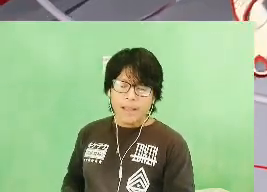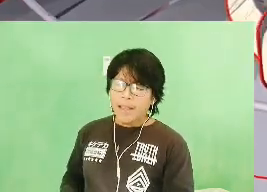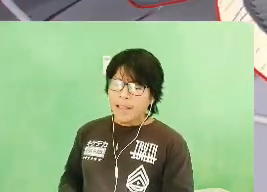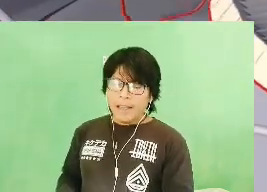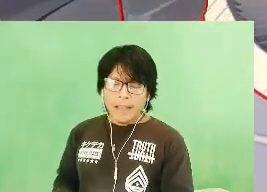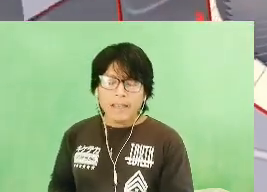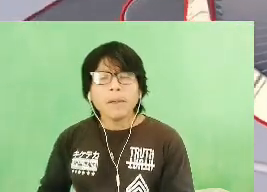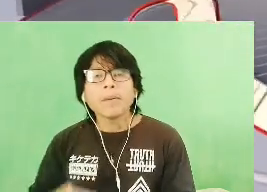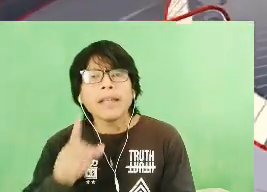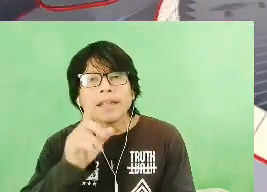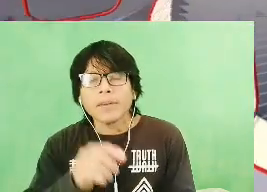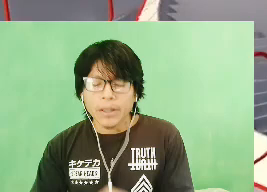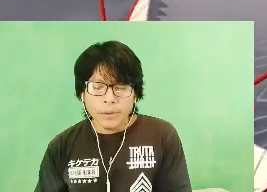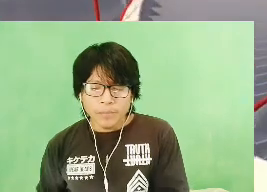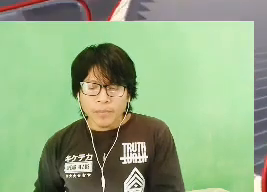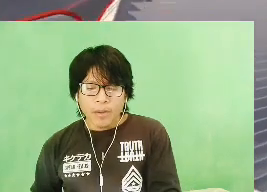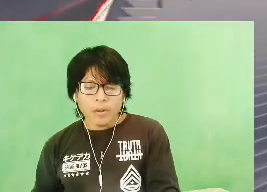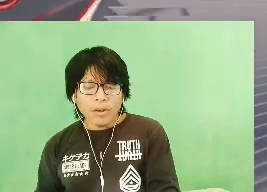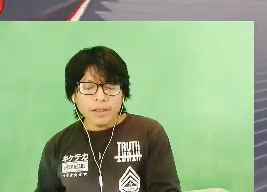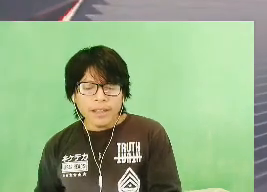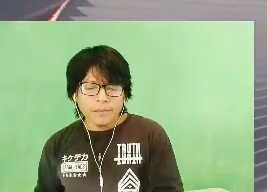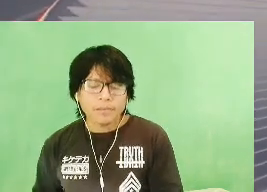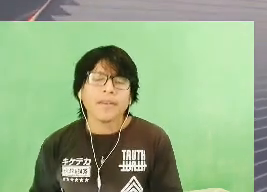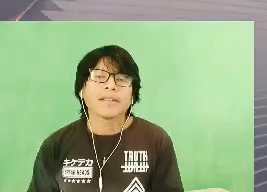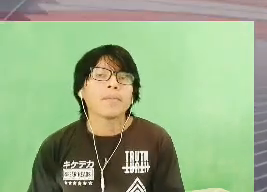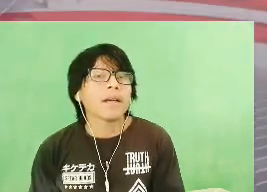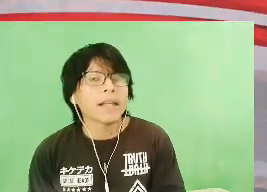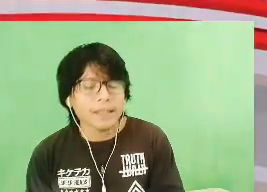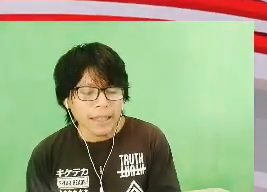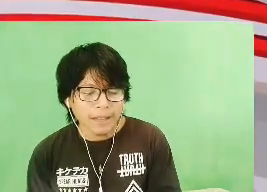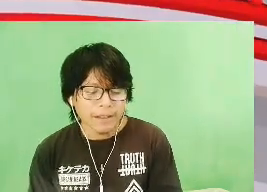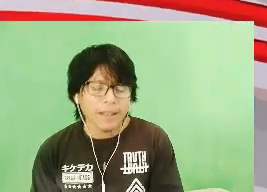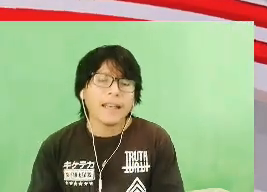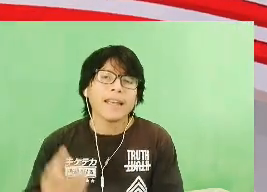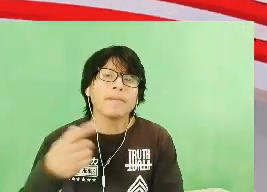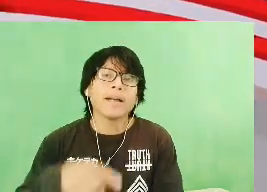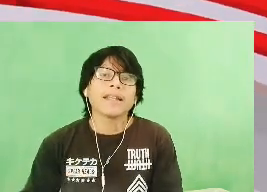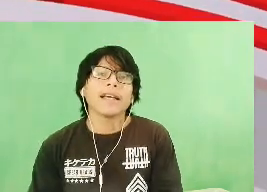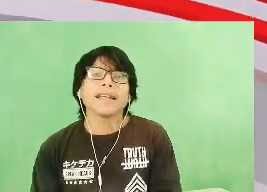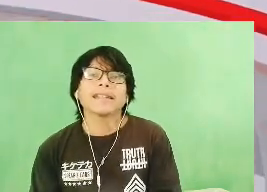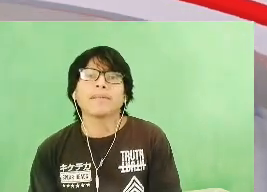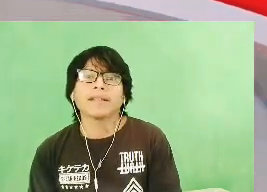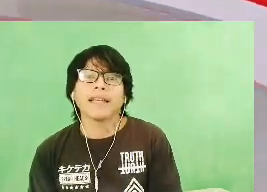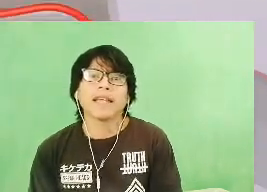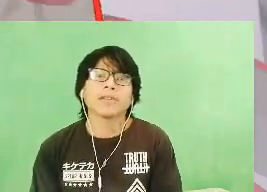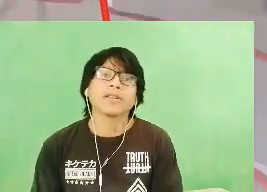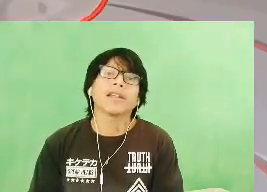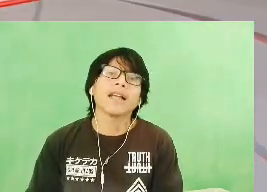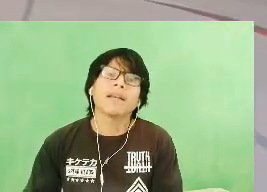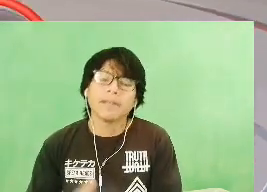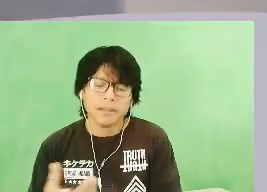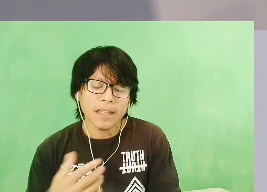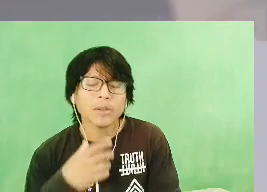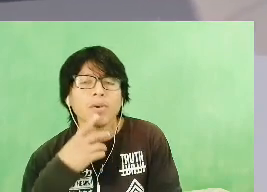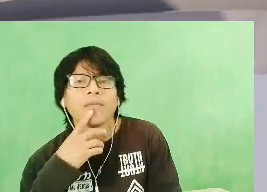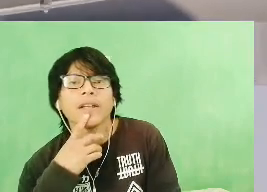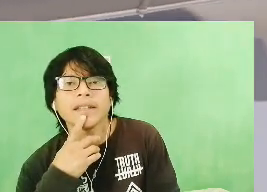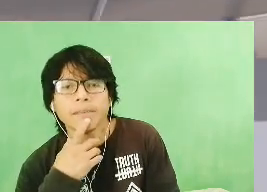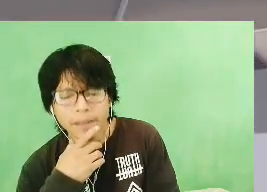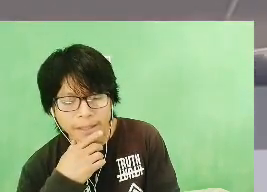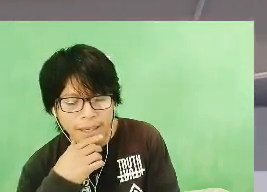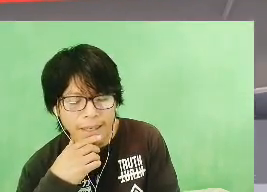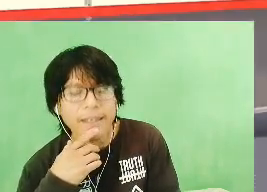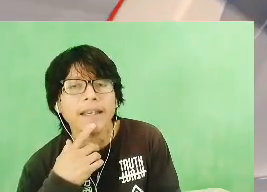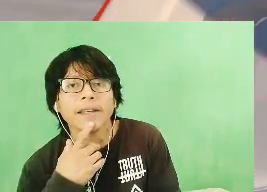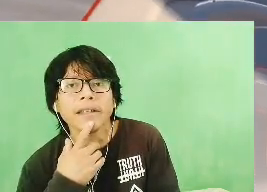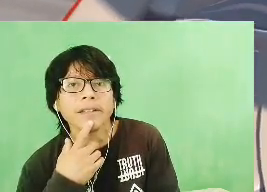Bueno, les voy a poner este video donde Samuel García le manda este mensaje a Xóchitl Gálvez en su conferencia